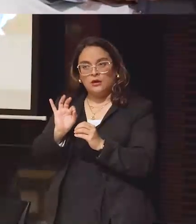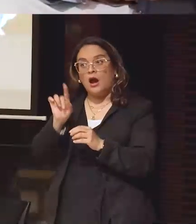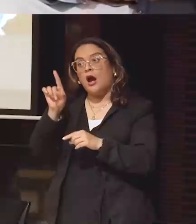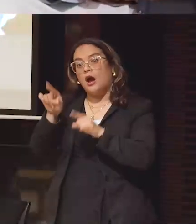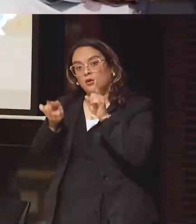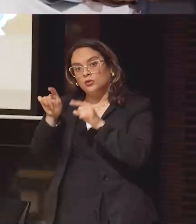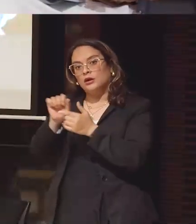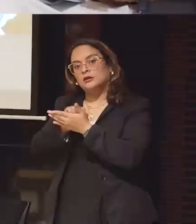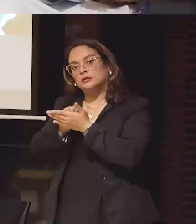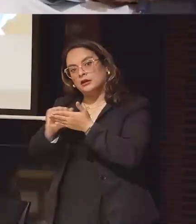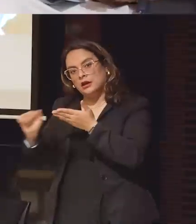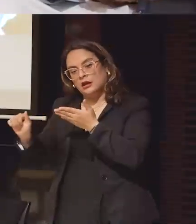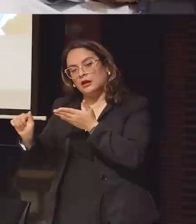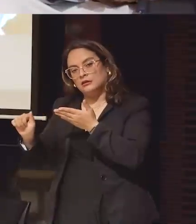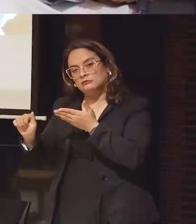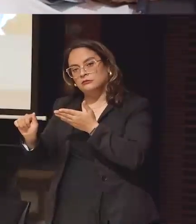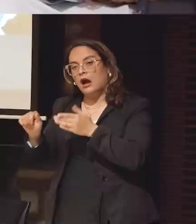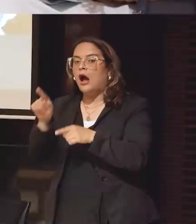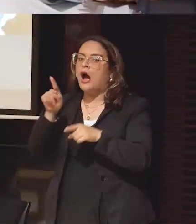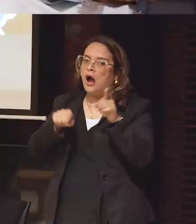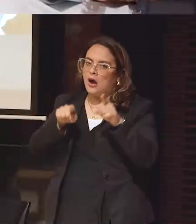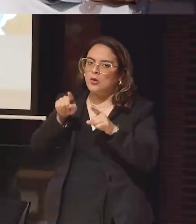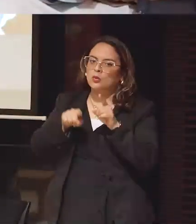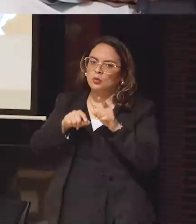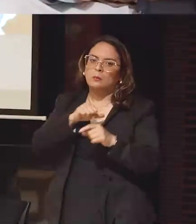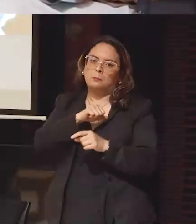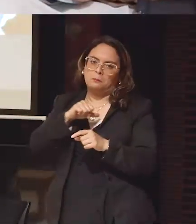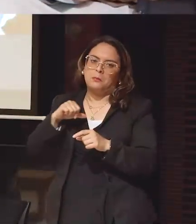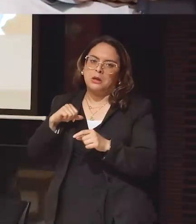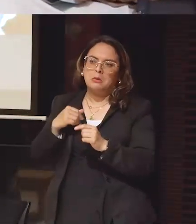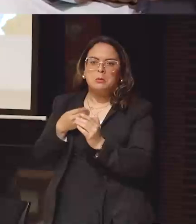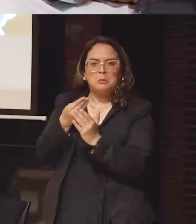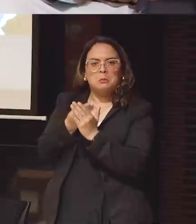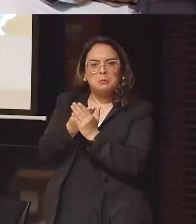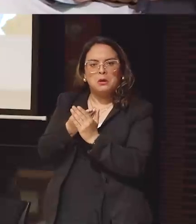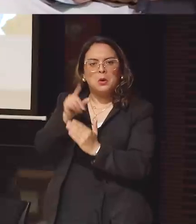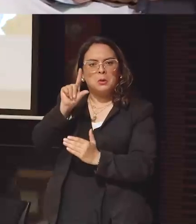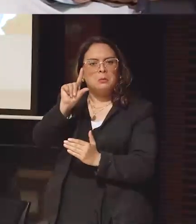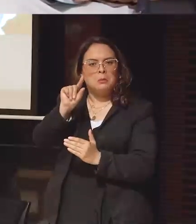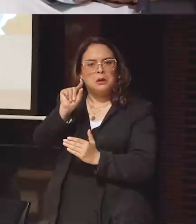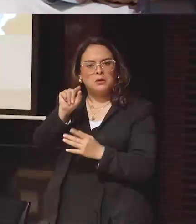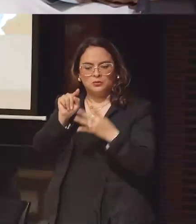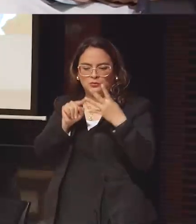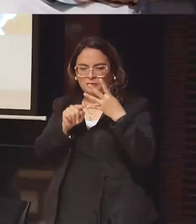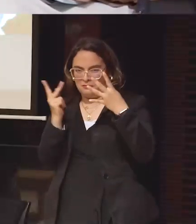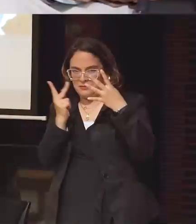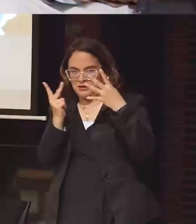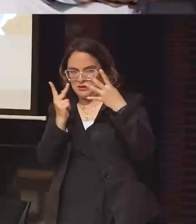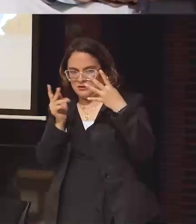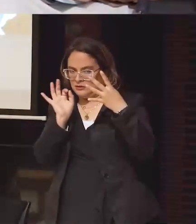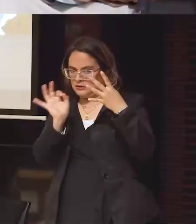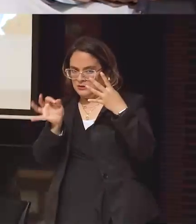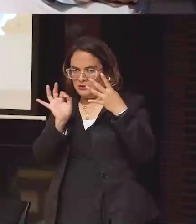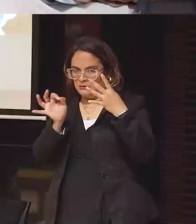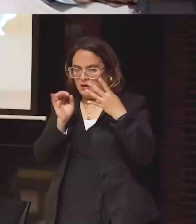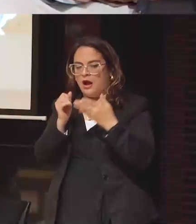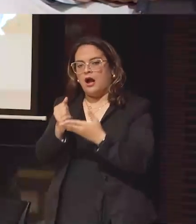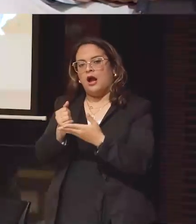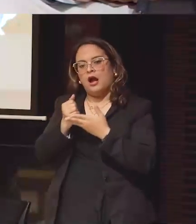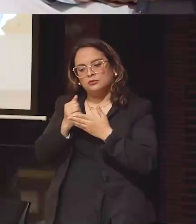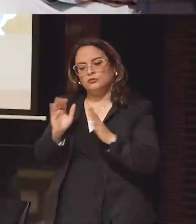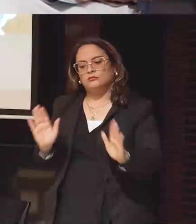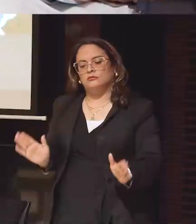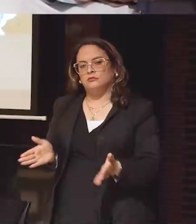la de los privados que cuesta, pero también con unos beneficios por ser parte de esta jornada. Esto genera unos desarrollos y unos impulsos